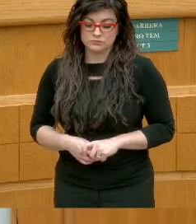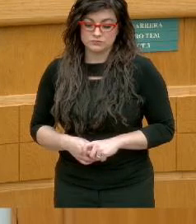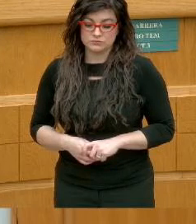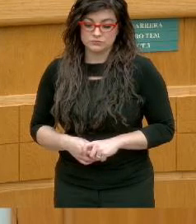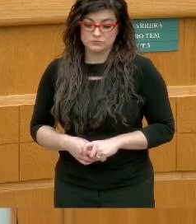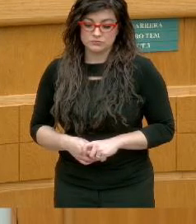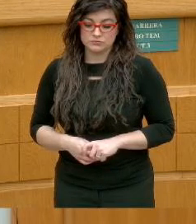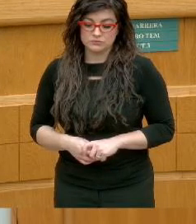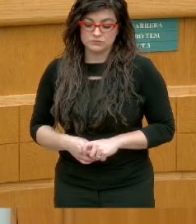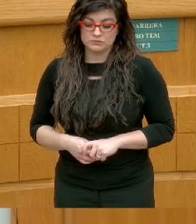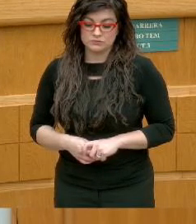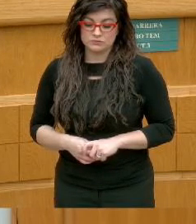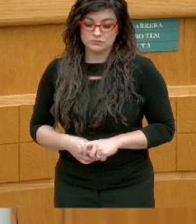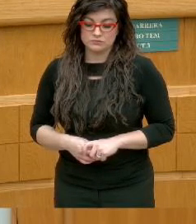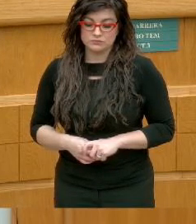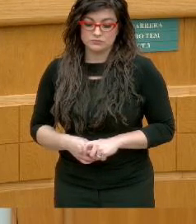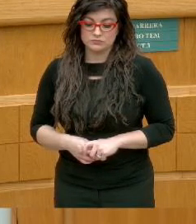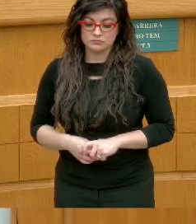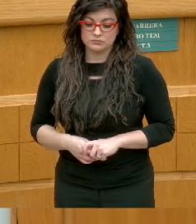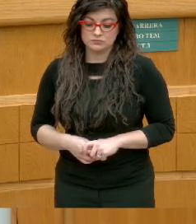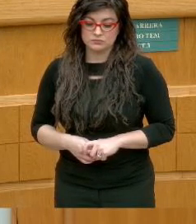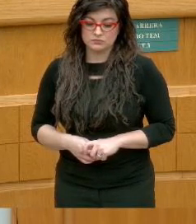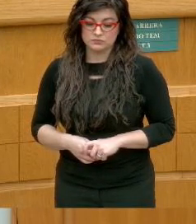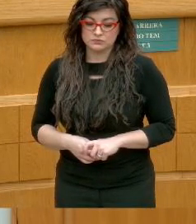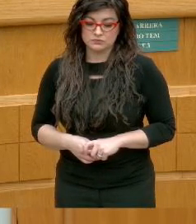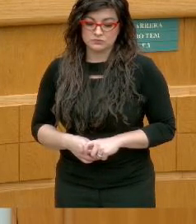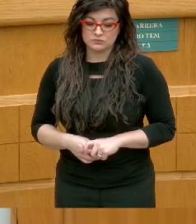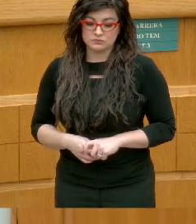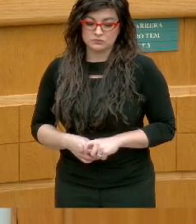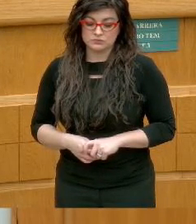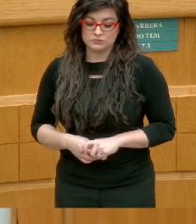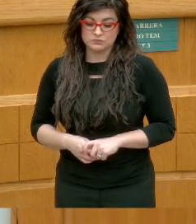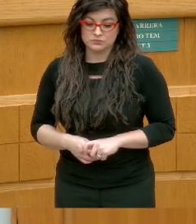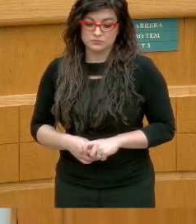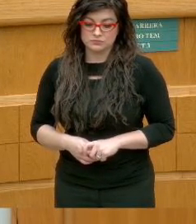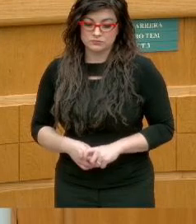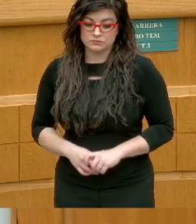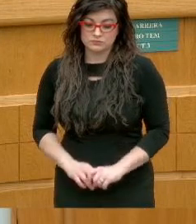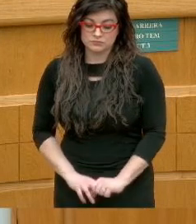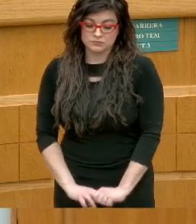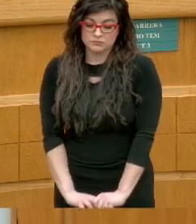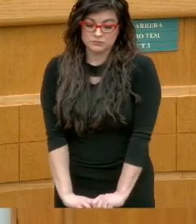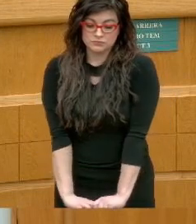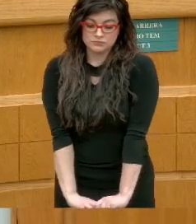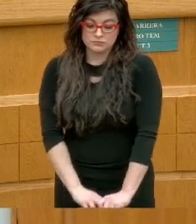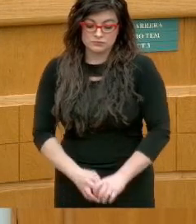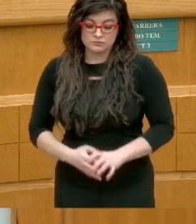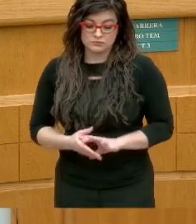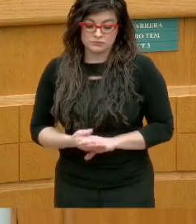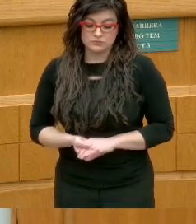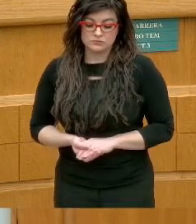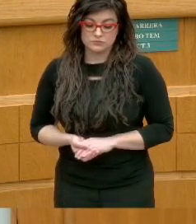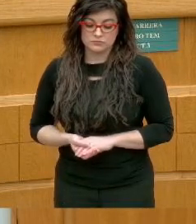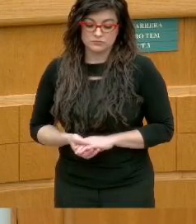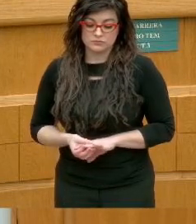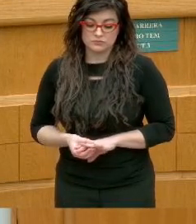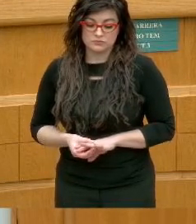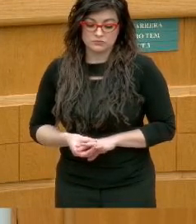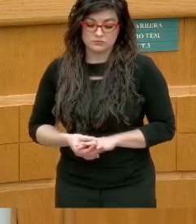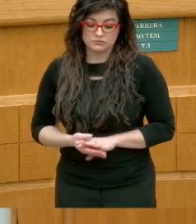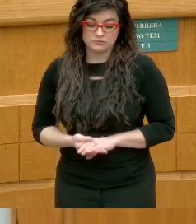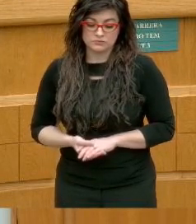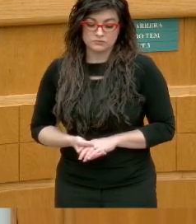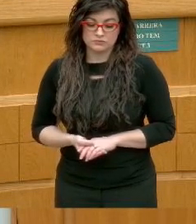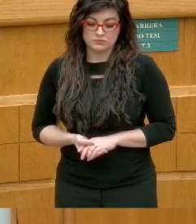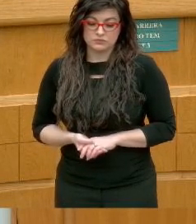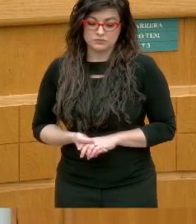plan de acción. También incluyen las albercas y otras operaciones en la ciudad. Atracciones como el USS Lexington va a continuar cerrado, así